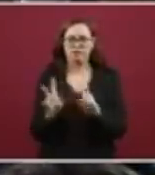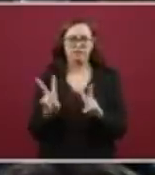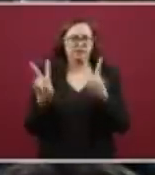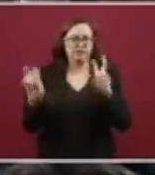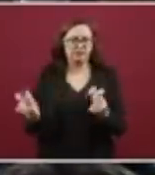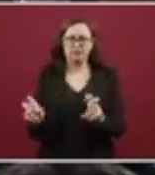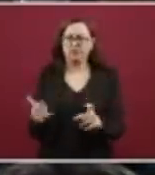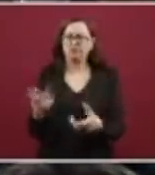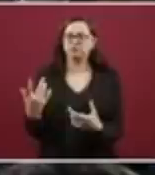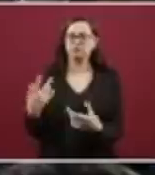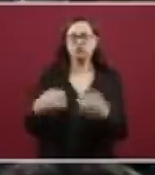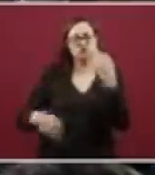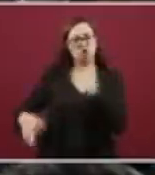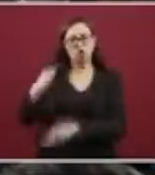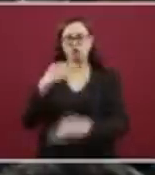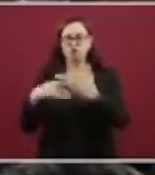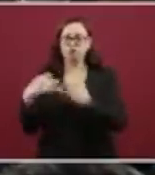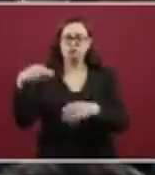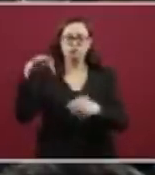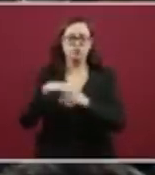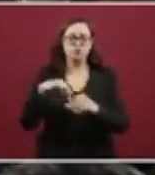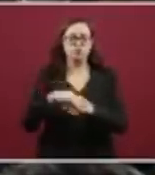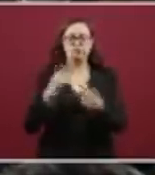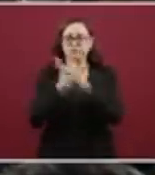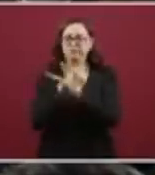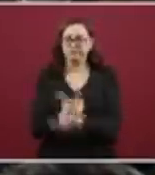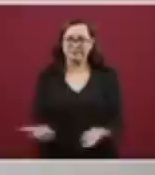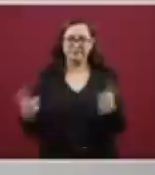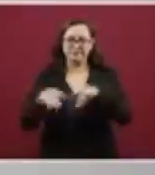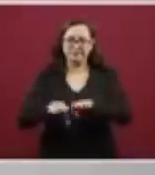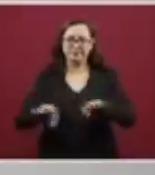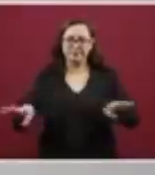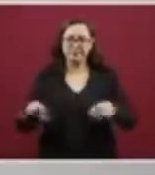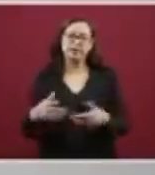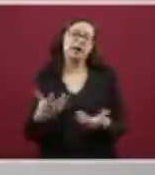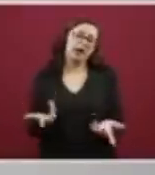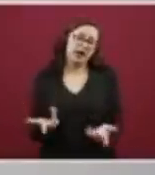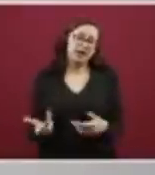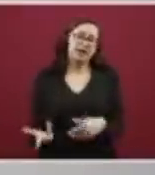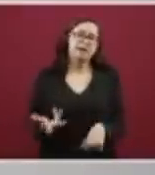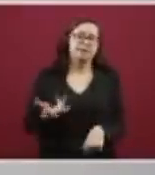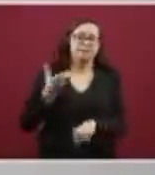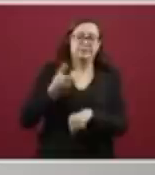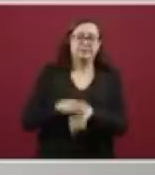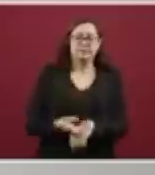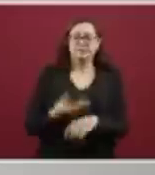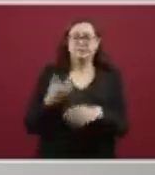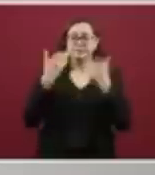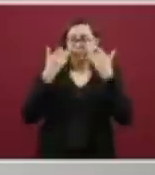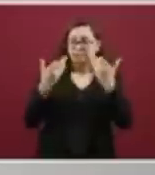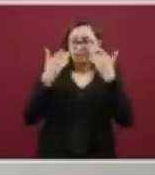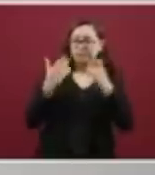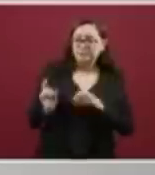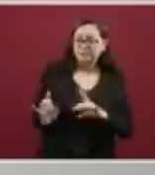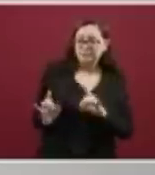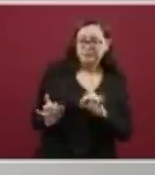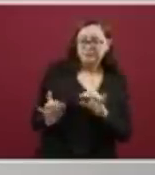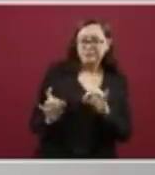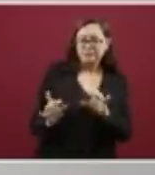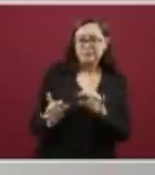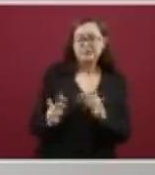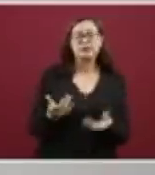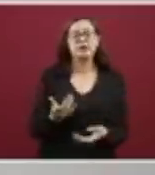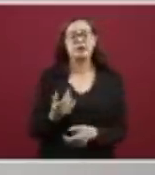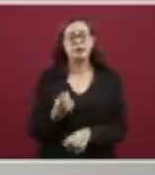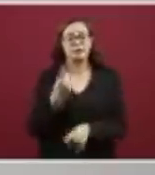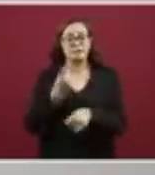de democracia sindical. Si a esto sumamos pues todos los eventos que hemos visto, pues el primero de mayo